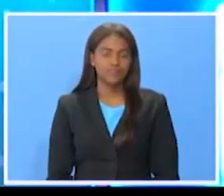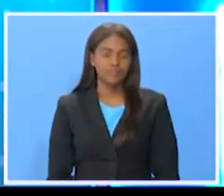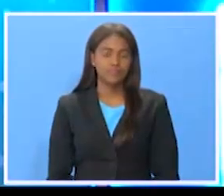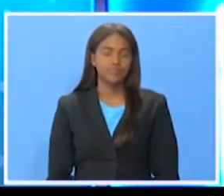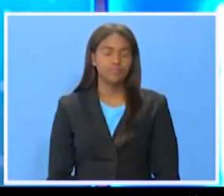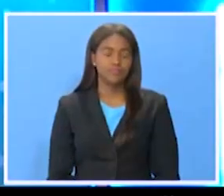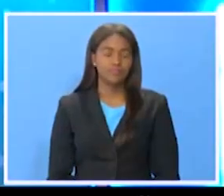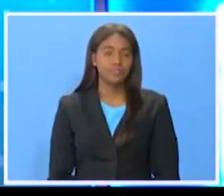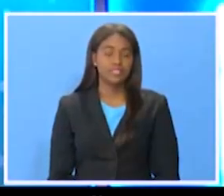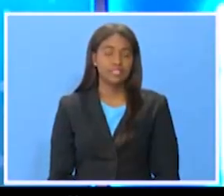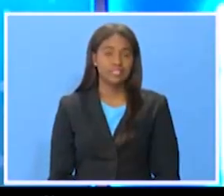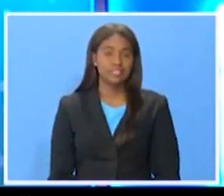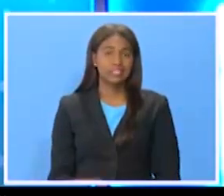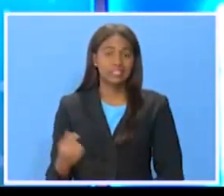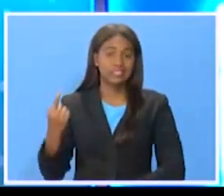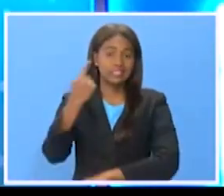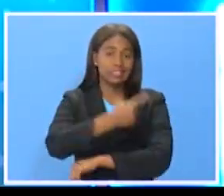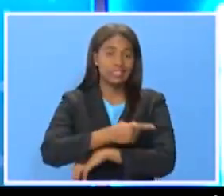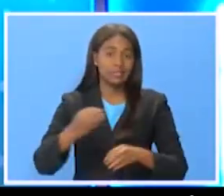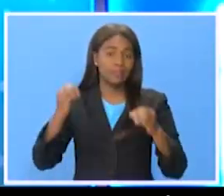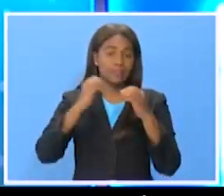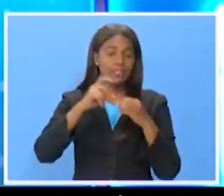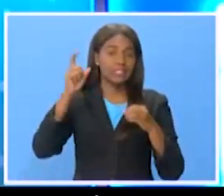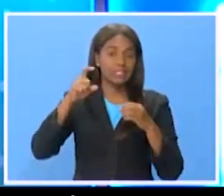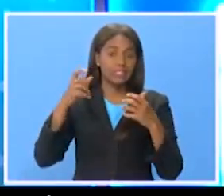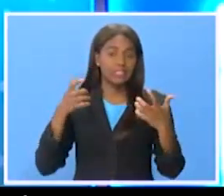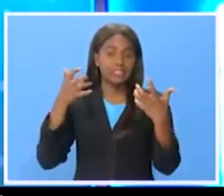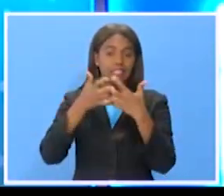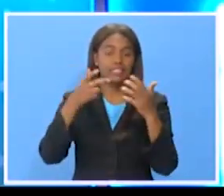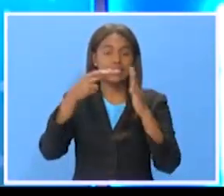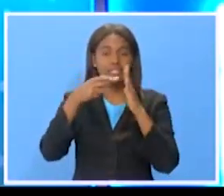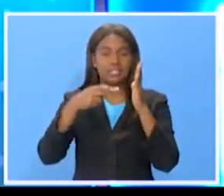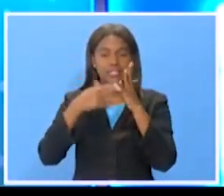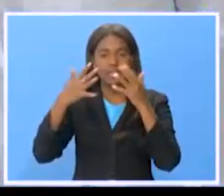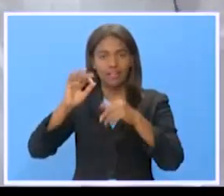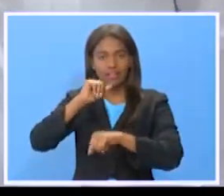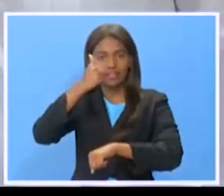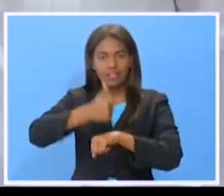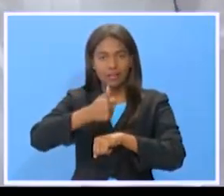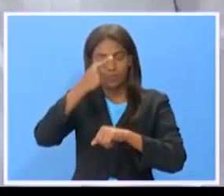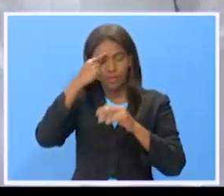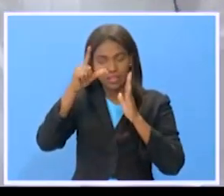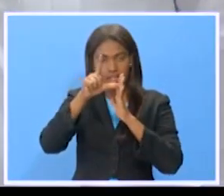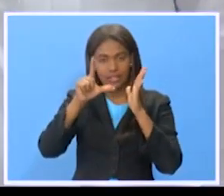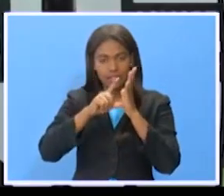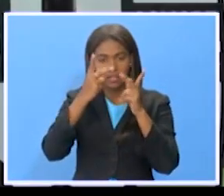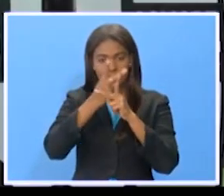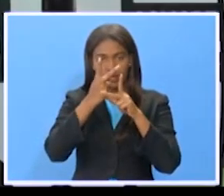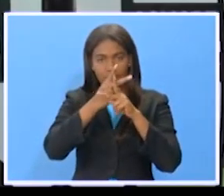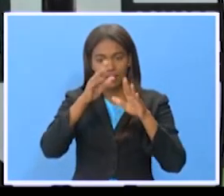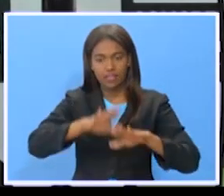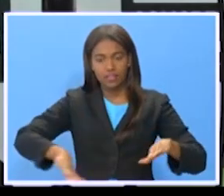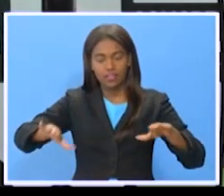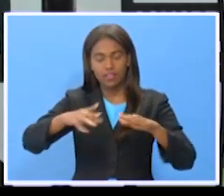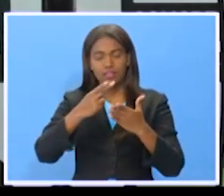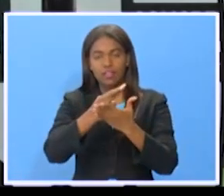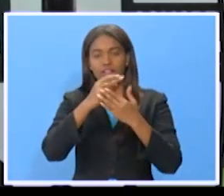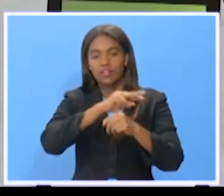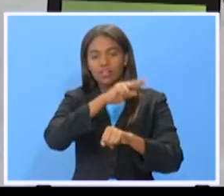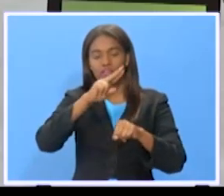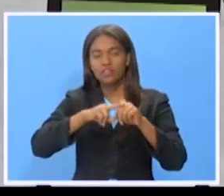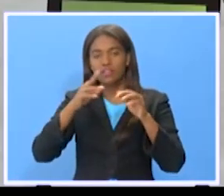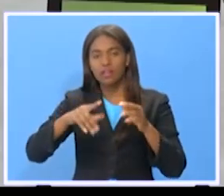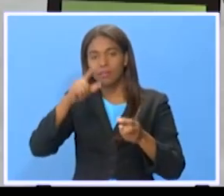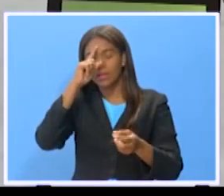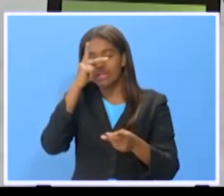Señores, y cada vez más se hace necesario cumplir con las regulaciones establecidas por la Ley de Medio Ambiente y Recursos Naturales para